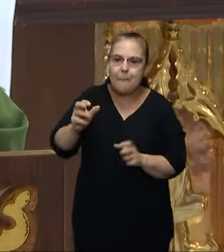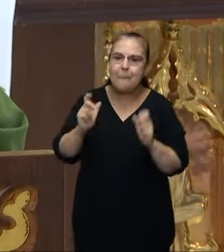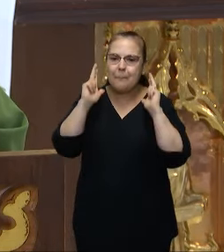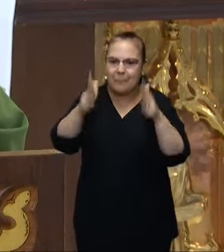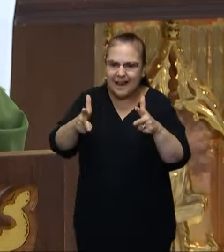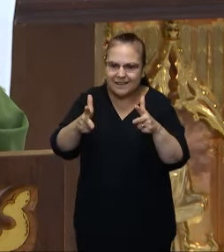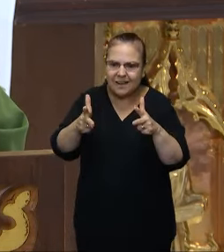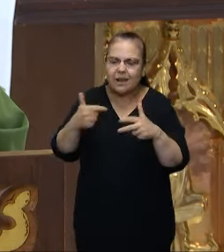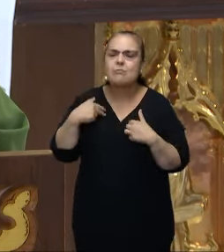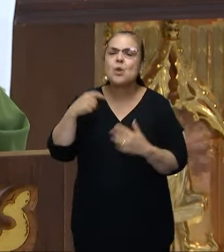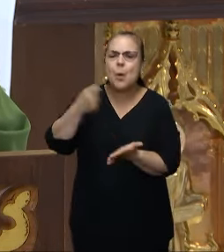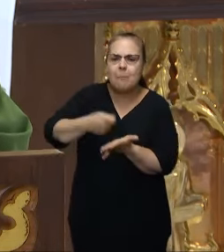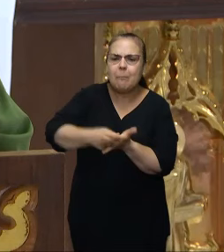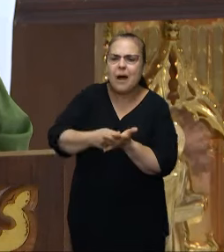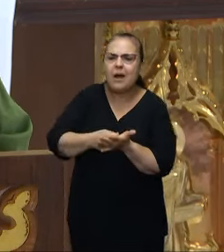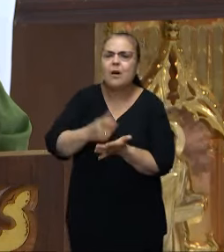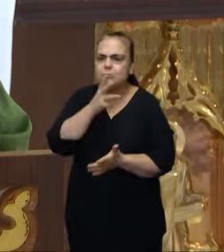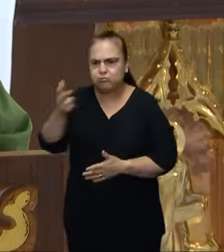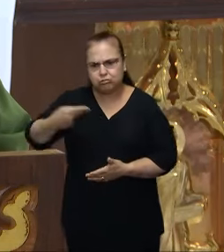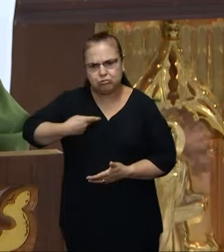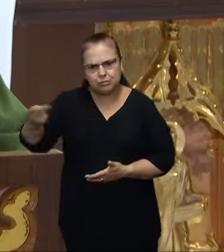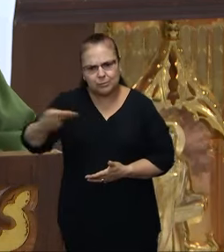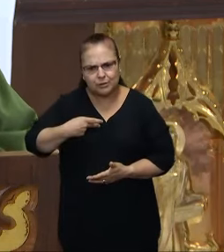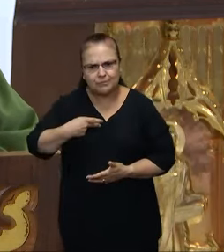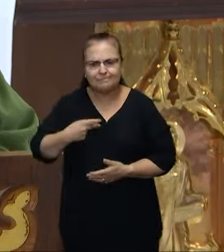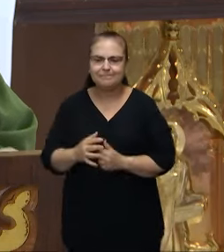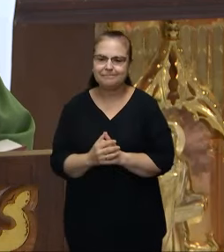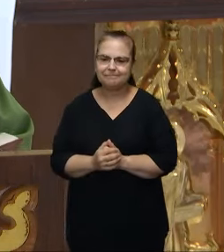págales por mí y por ti